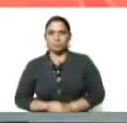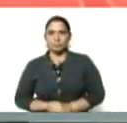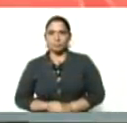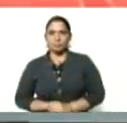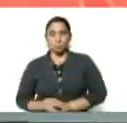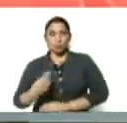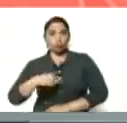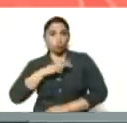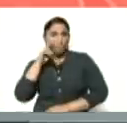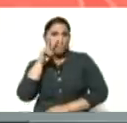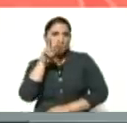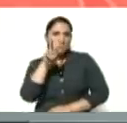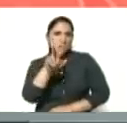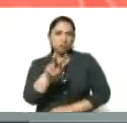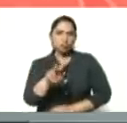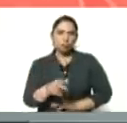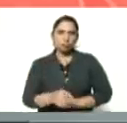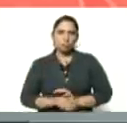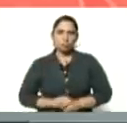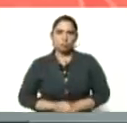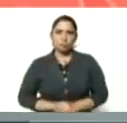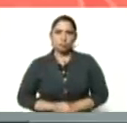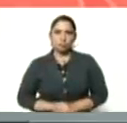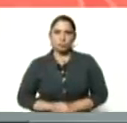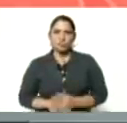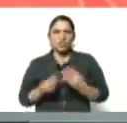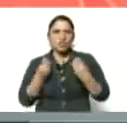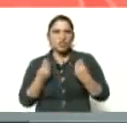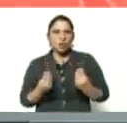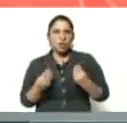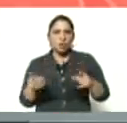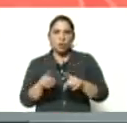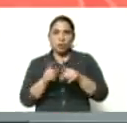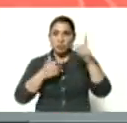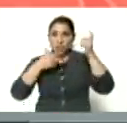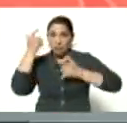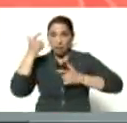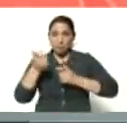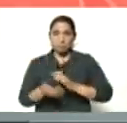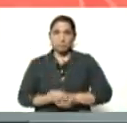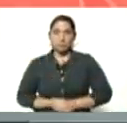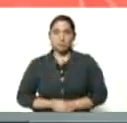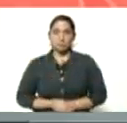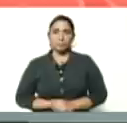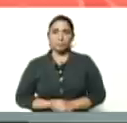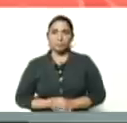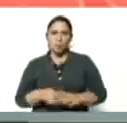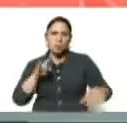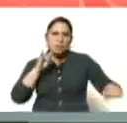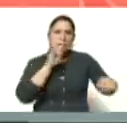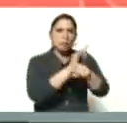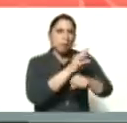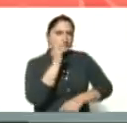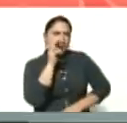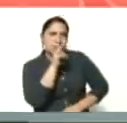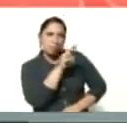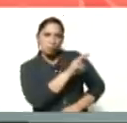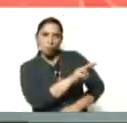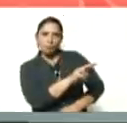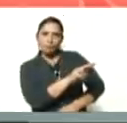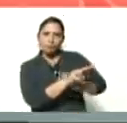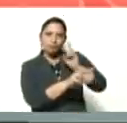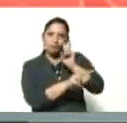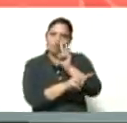Hemos visto pasar, como con el comandante Chávez, un traidor por aquí,